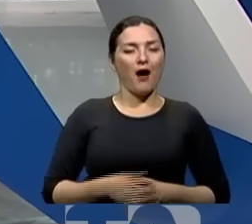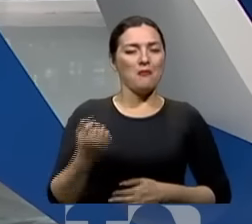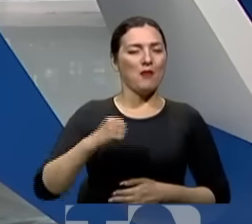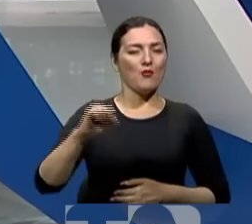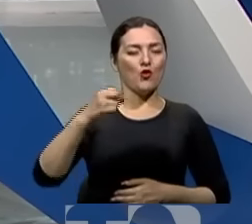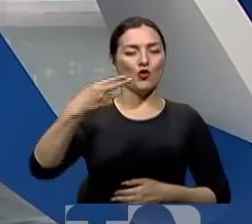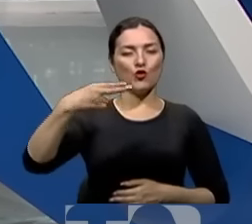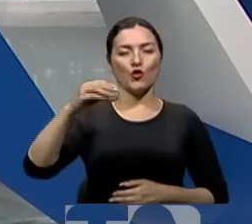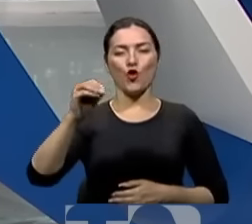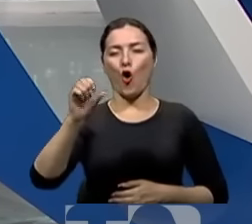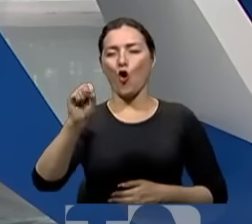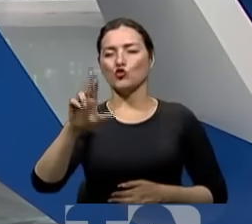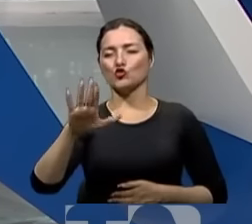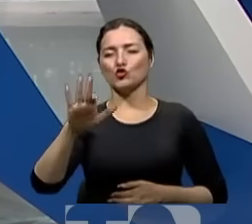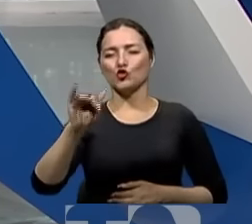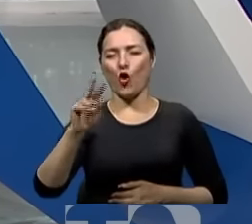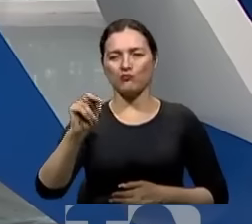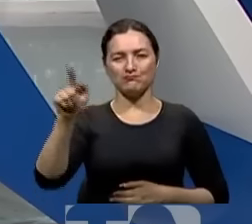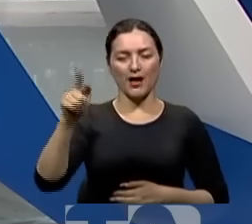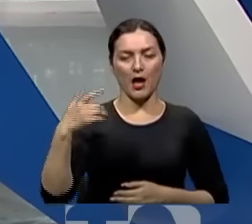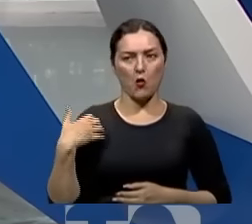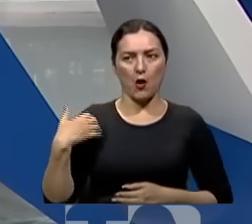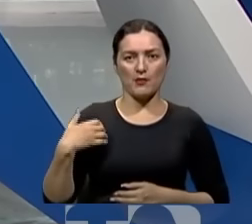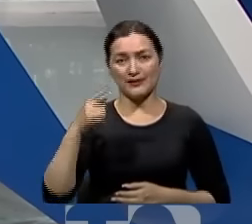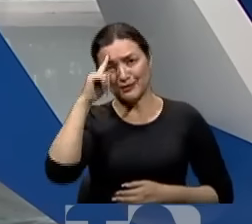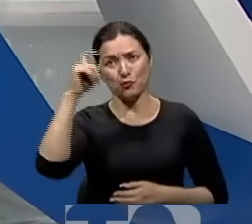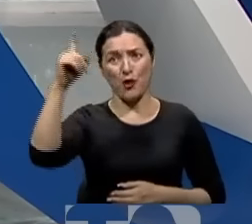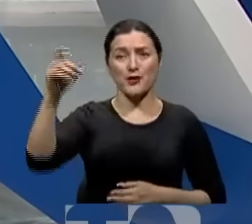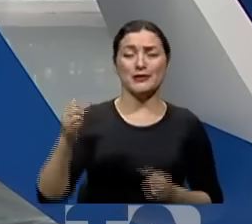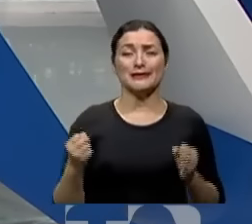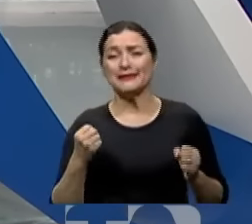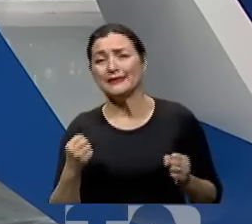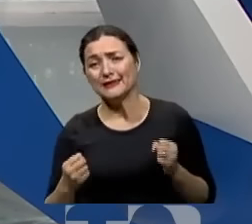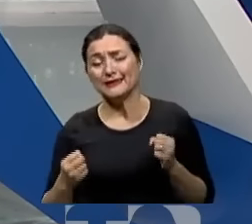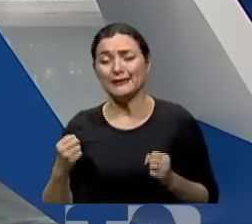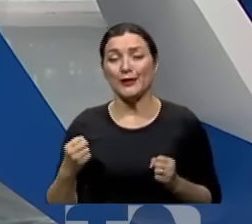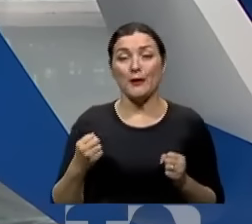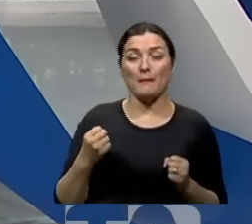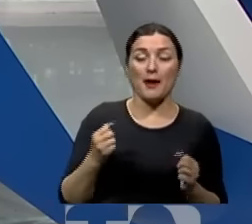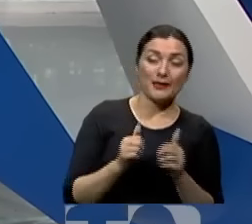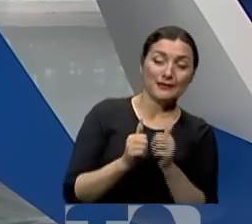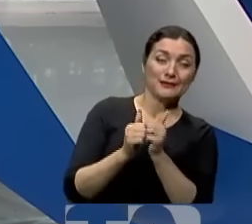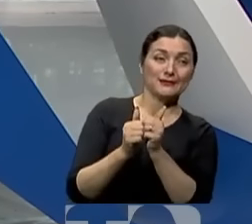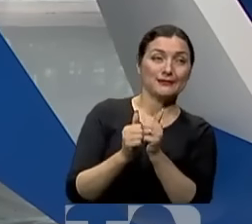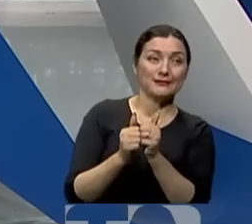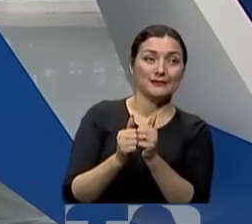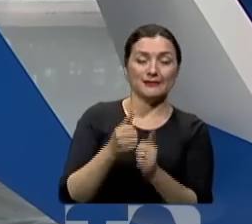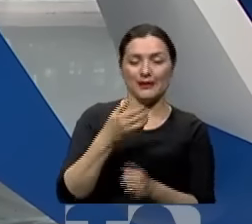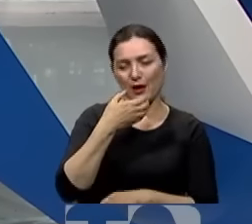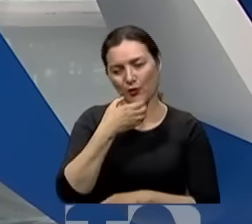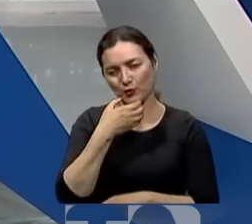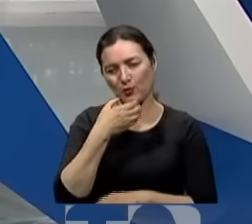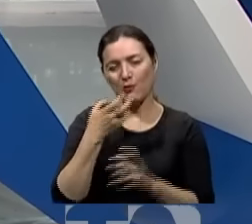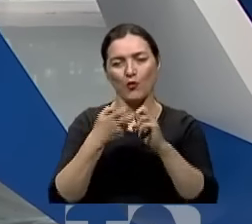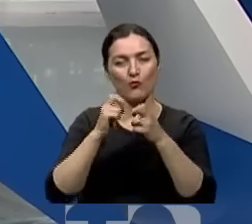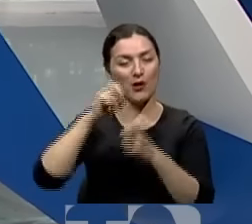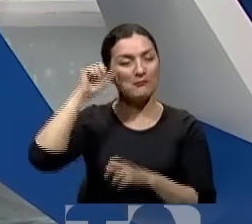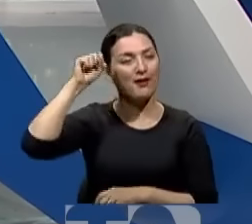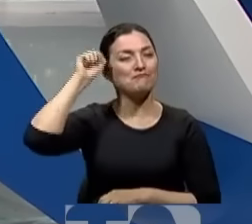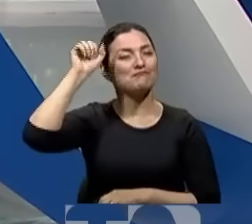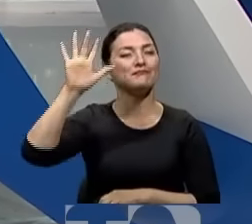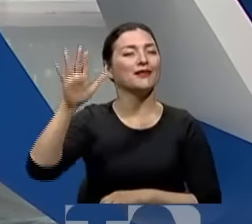con otro sueño más, con muchas expectativas, con muchas ganas. Como en las películas, ¿no, compañera? Houston. ¿Tenemos un problema?